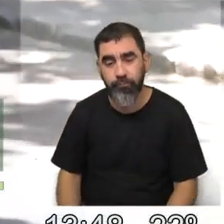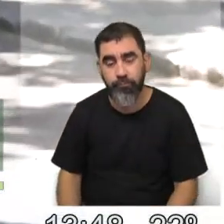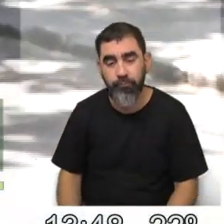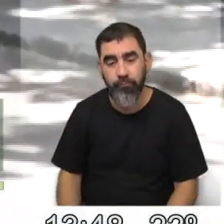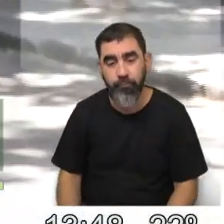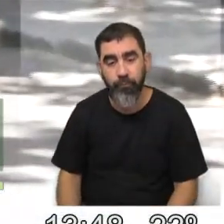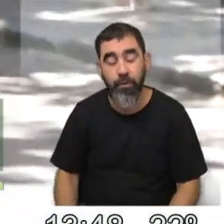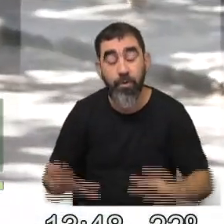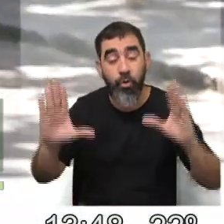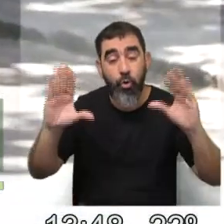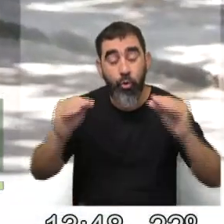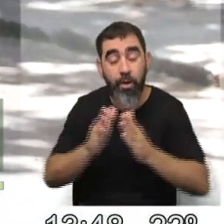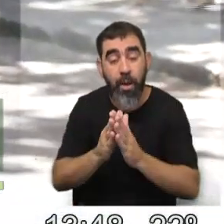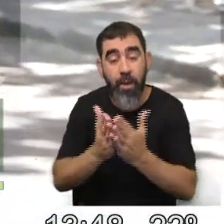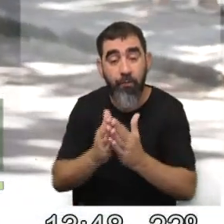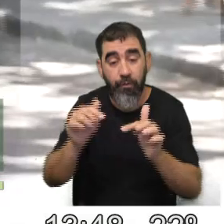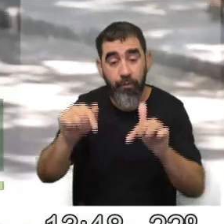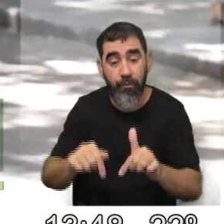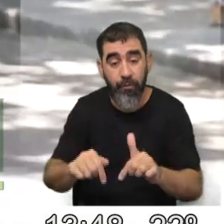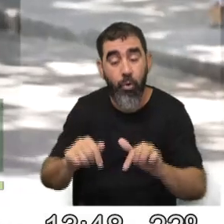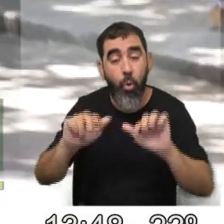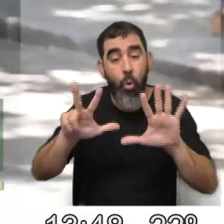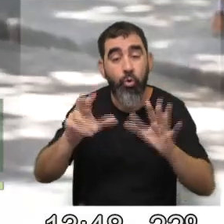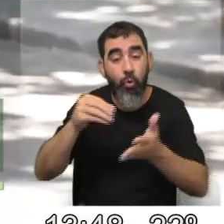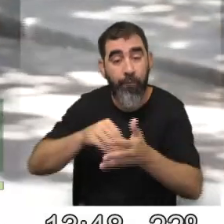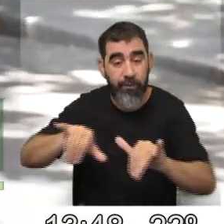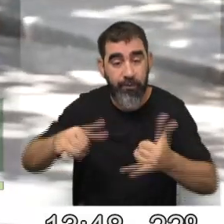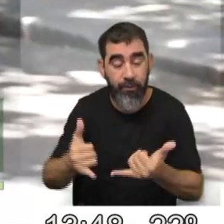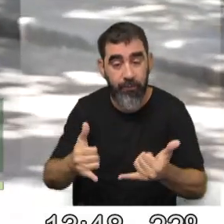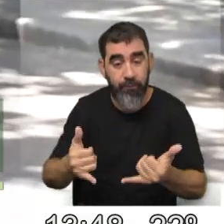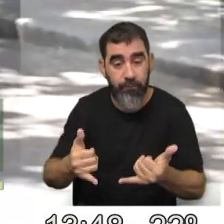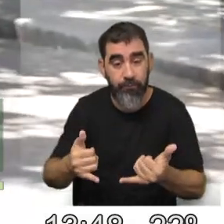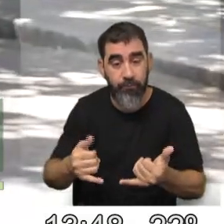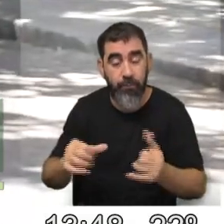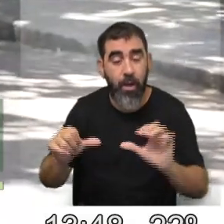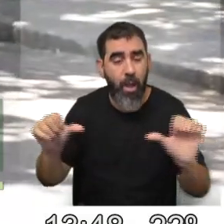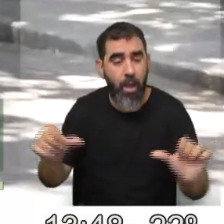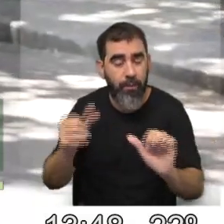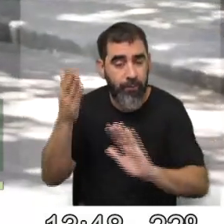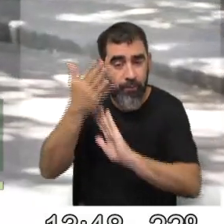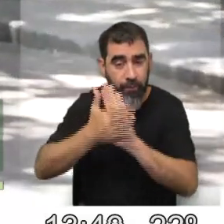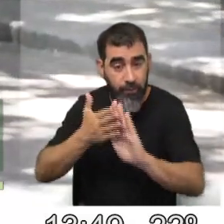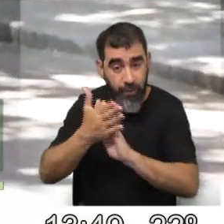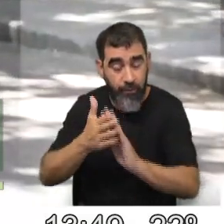noche de las librerías llega ahora a la octava edición. Es una movida a nivel nacional en